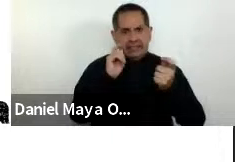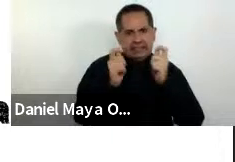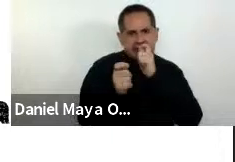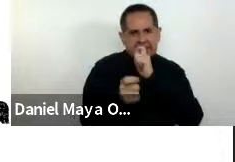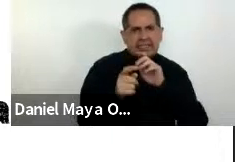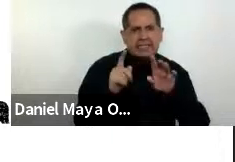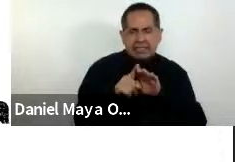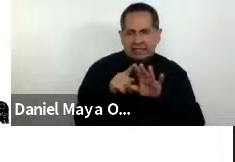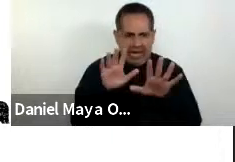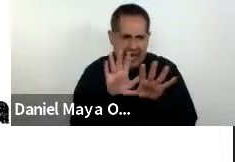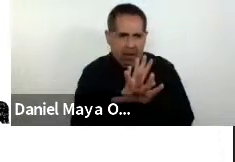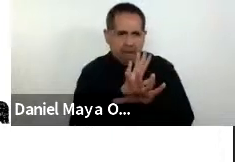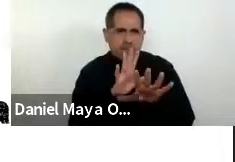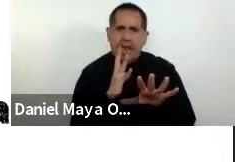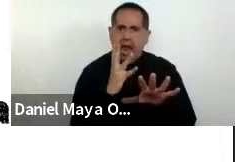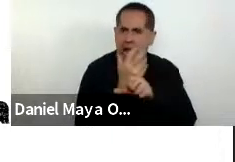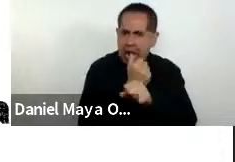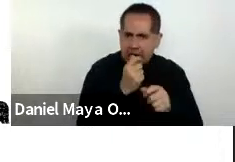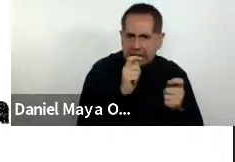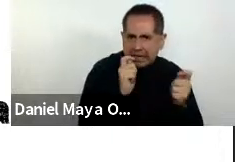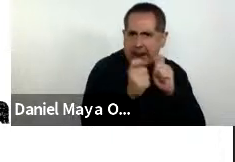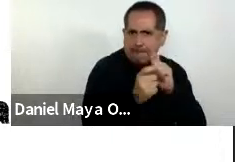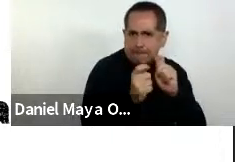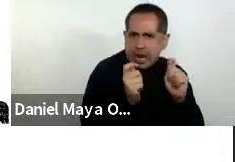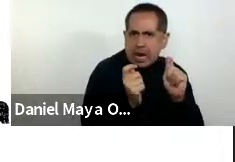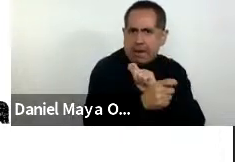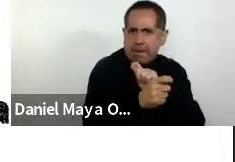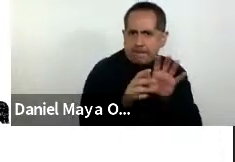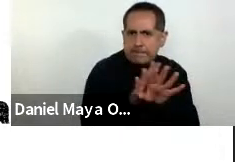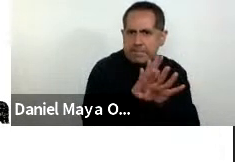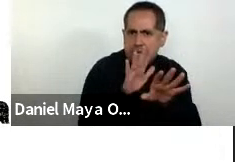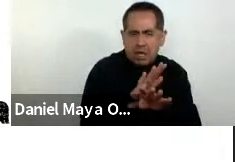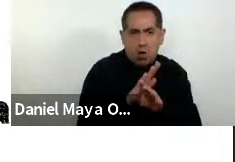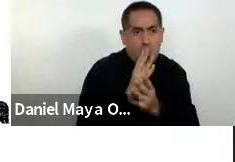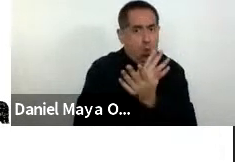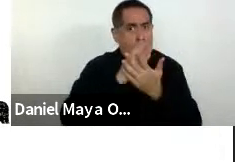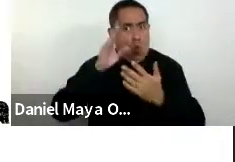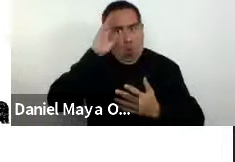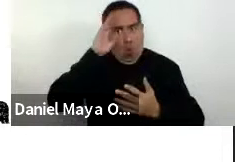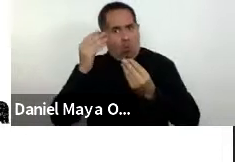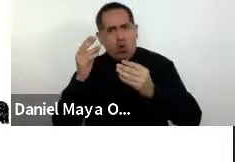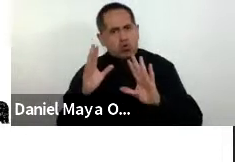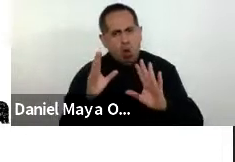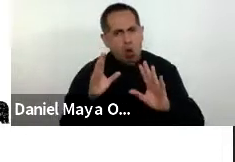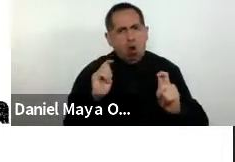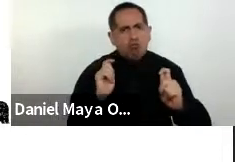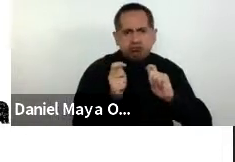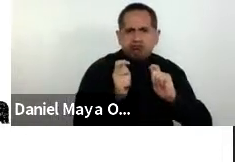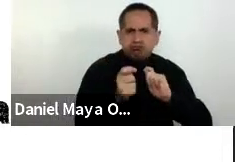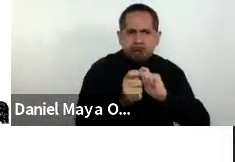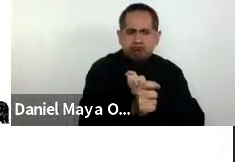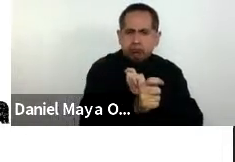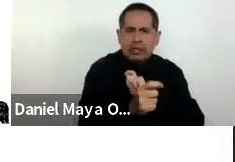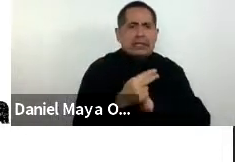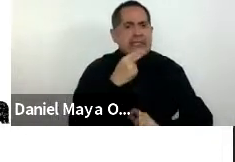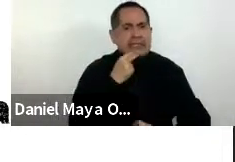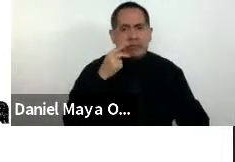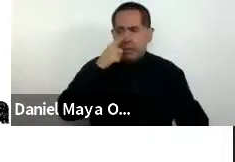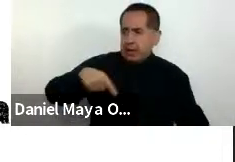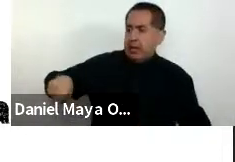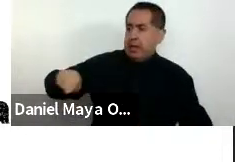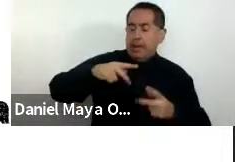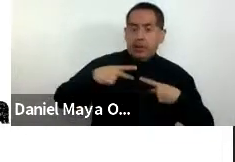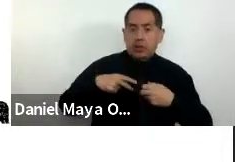aquellas modificaciones o adaptaciones necesarias que no sean desproporcionadas o indebidas y que se requieran para garantizar a las personas